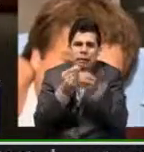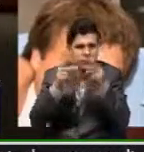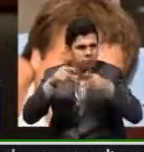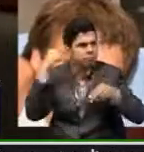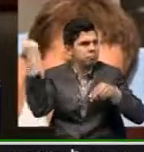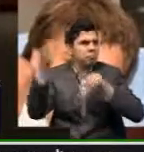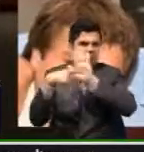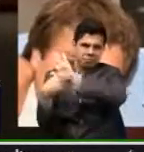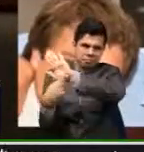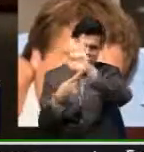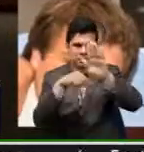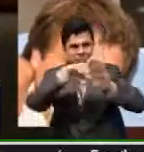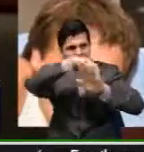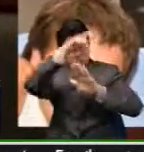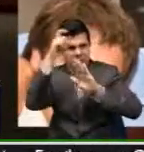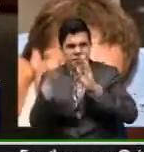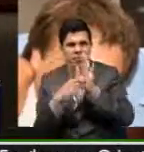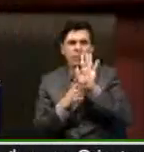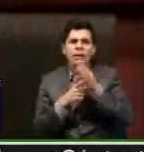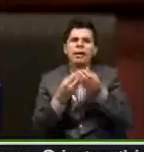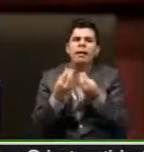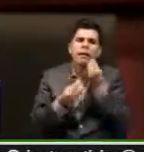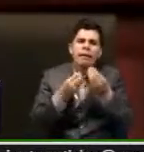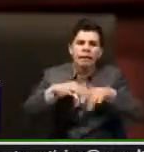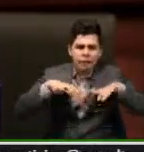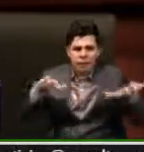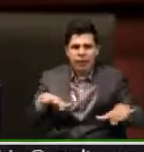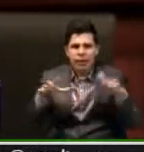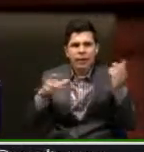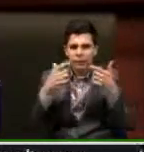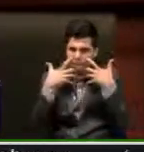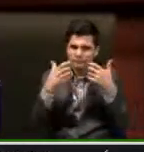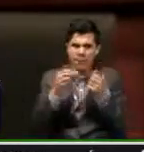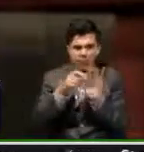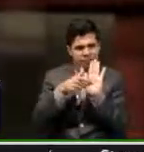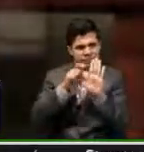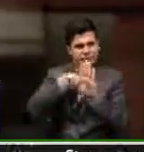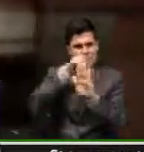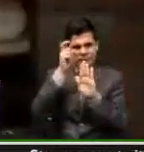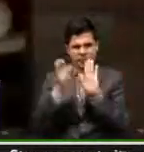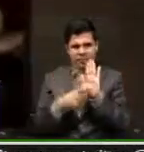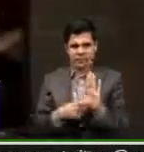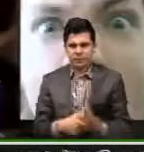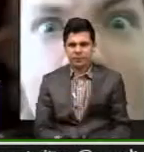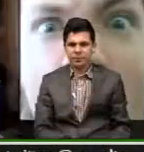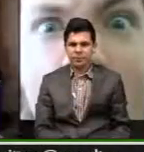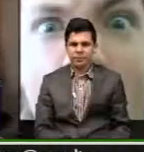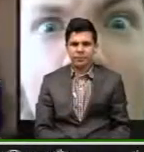autoridad competente para que actúe si así lo considera oportuno.